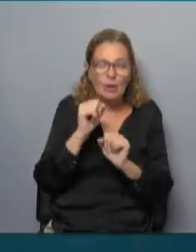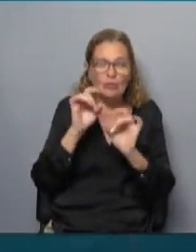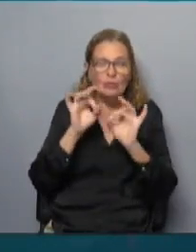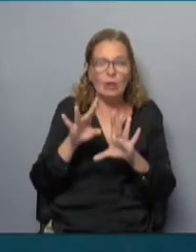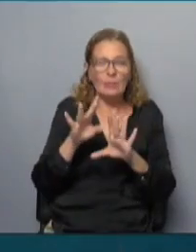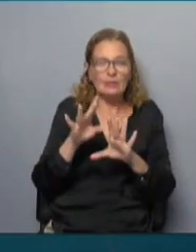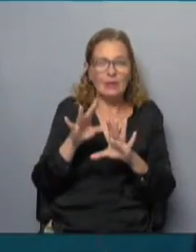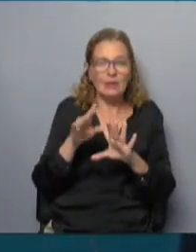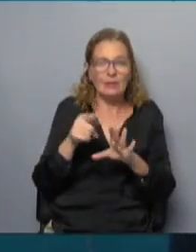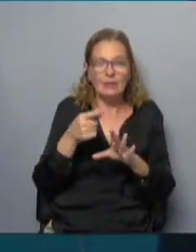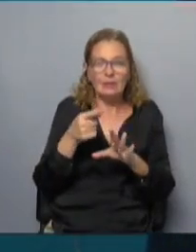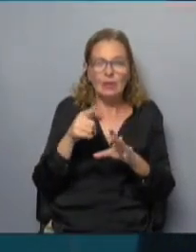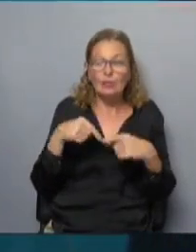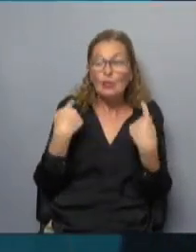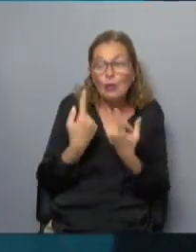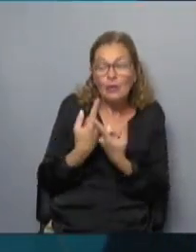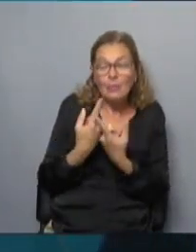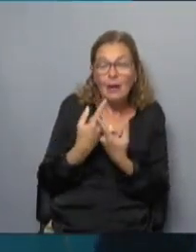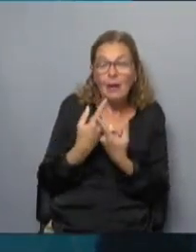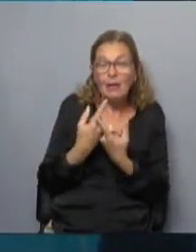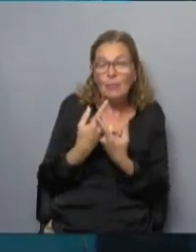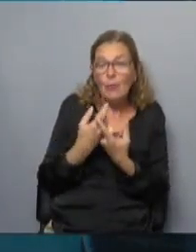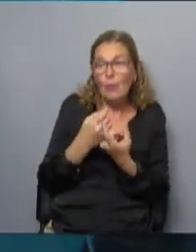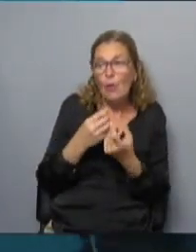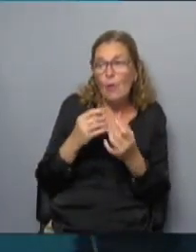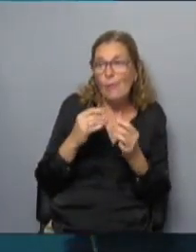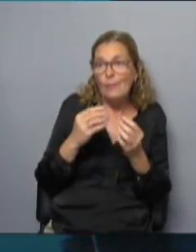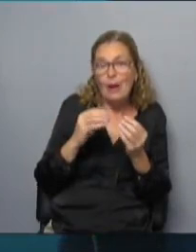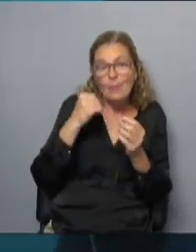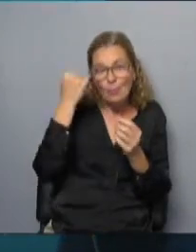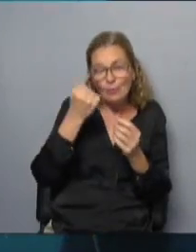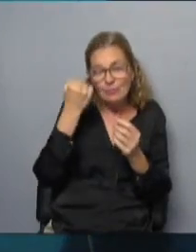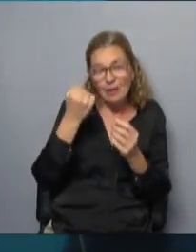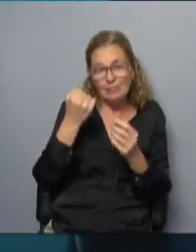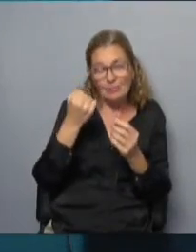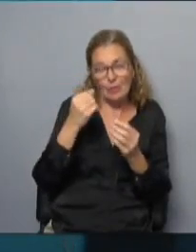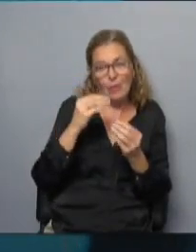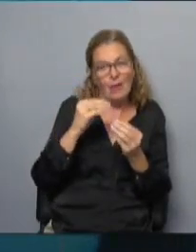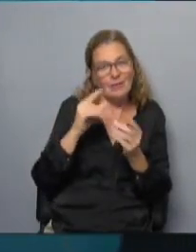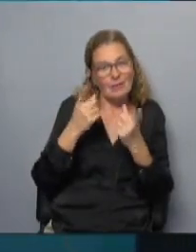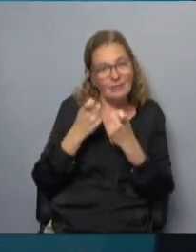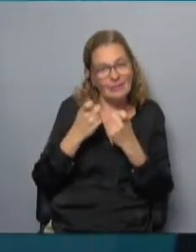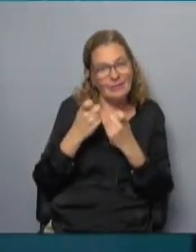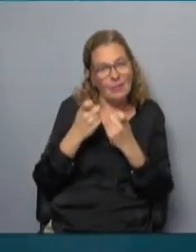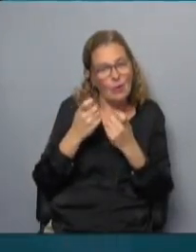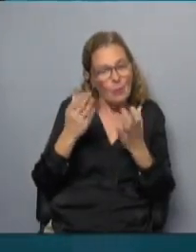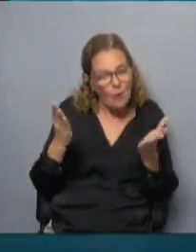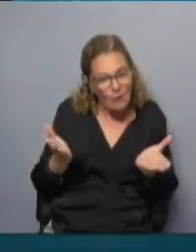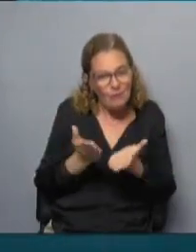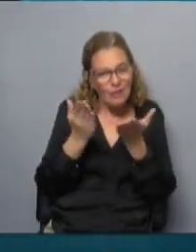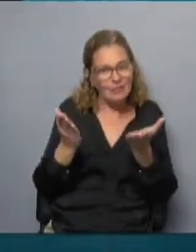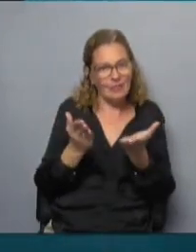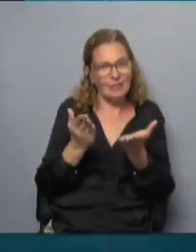convencer todos los demás es un adorno importante con un adorno al fin uno tiene que